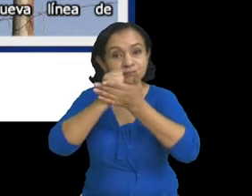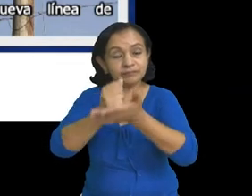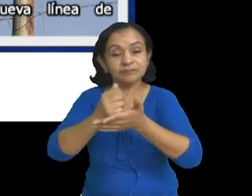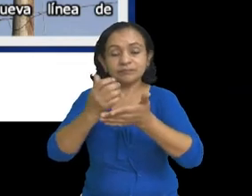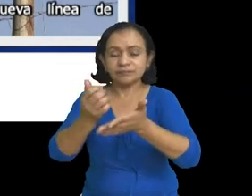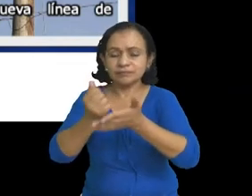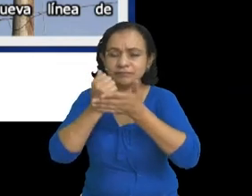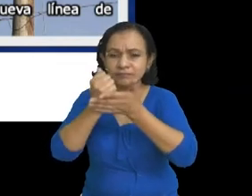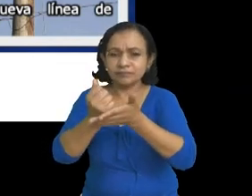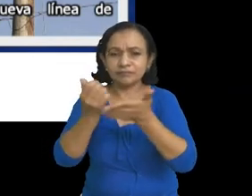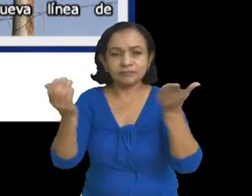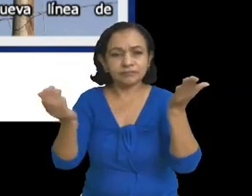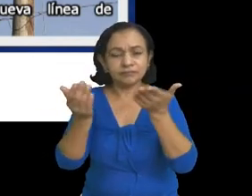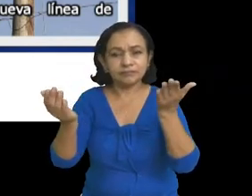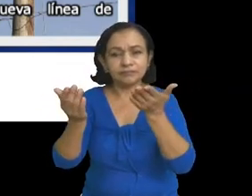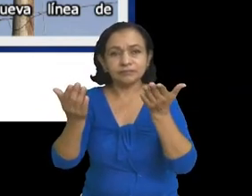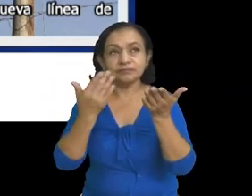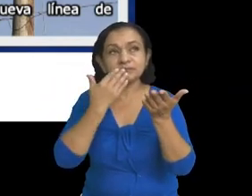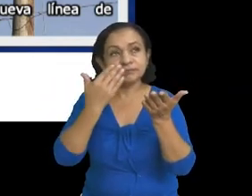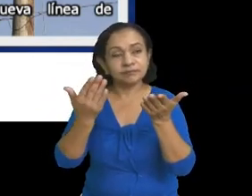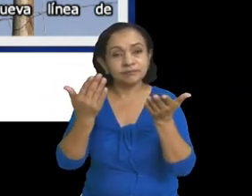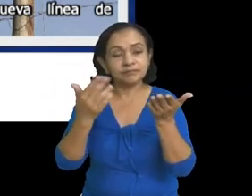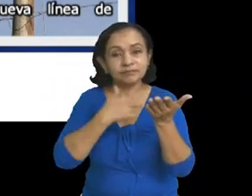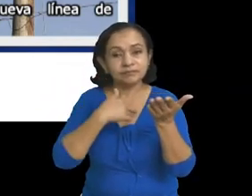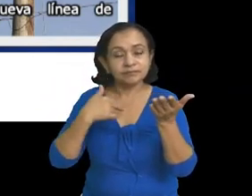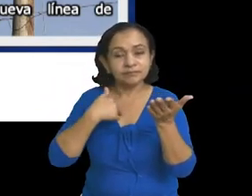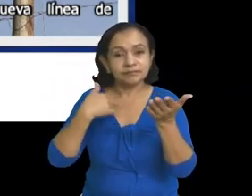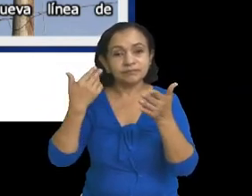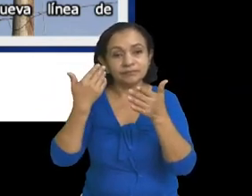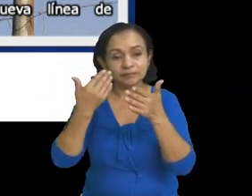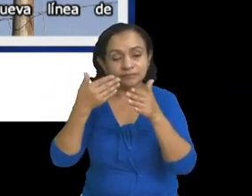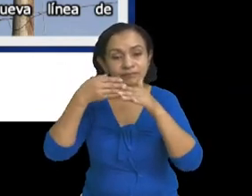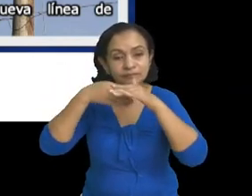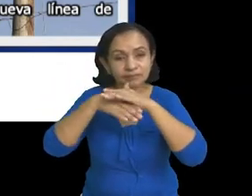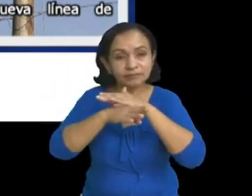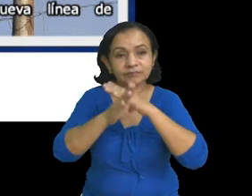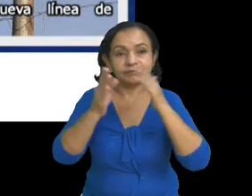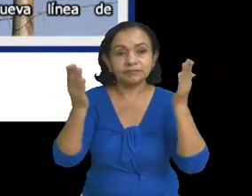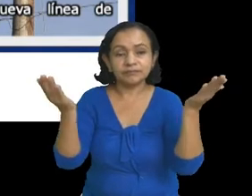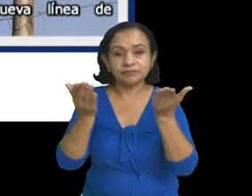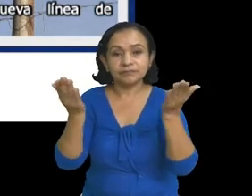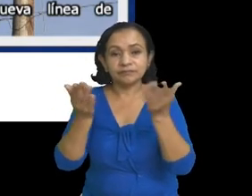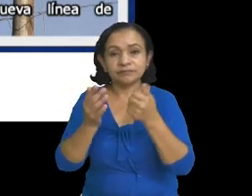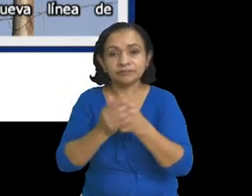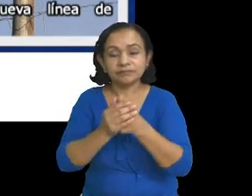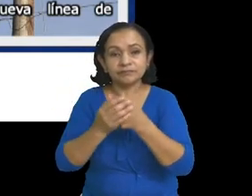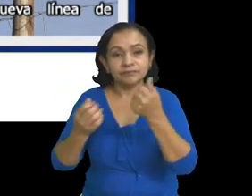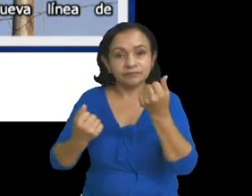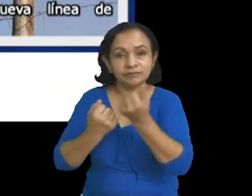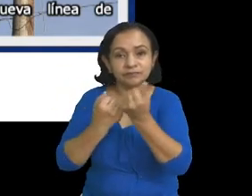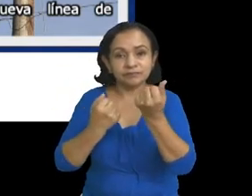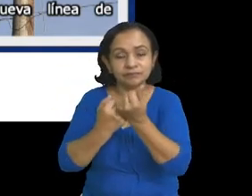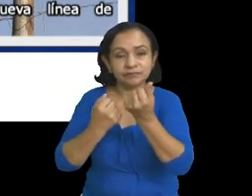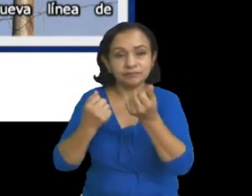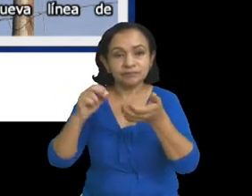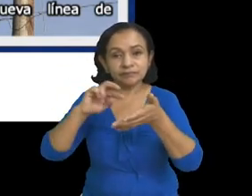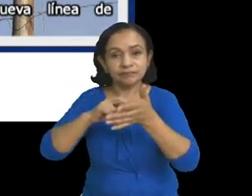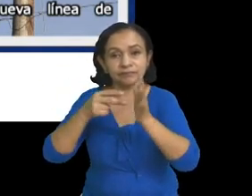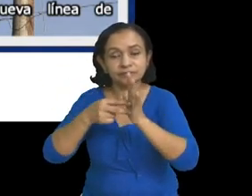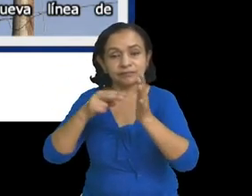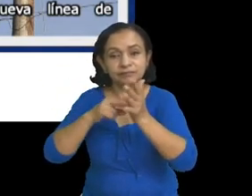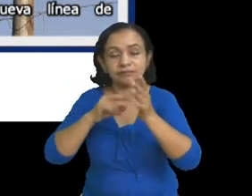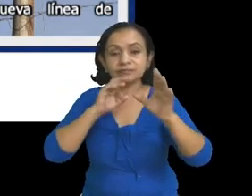va a brindar la oportunidad de acceso, sí, sí, y de respaldo a lo que es el sistema